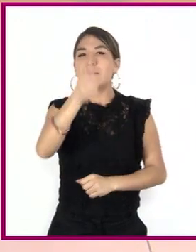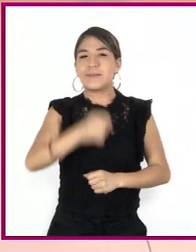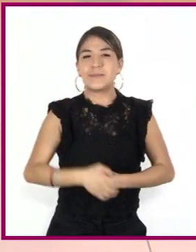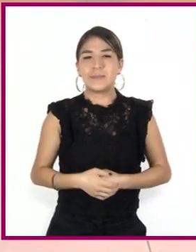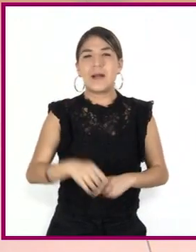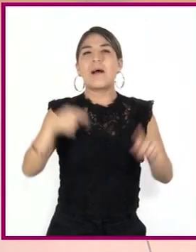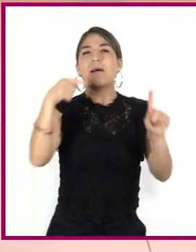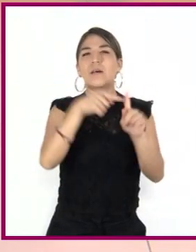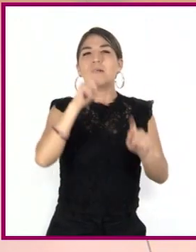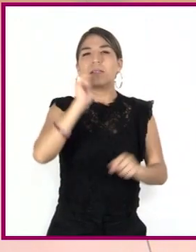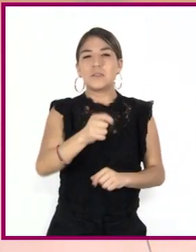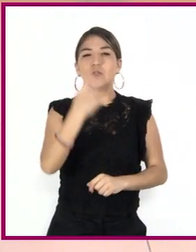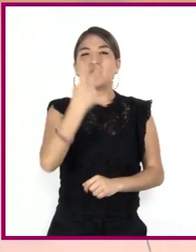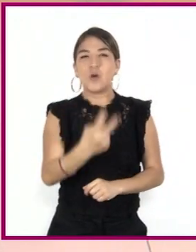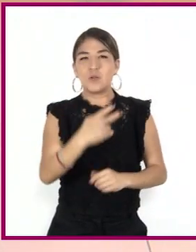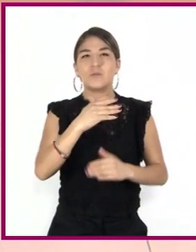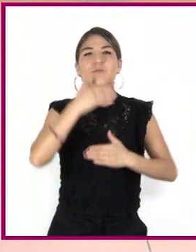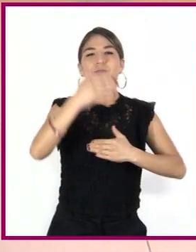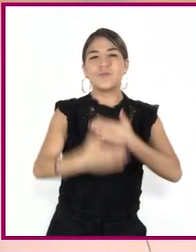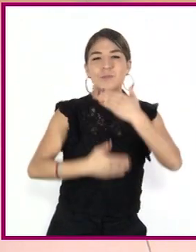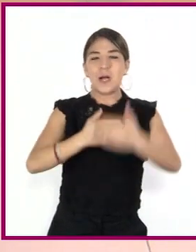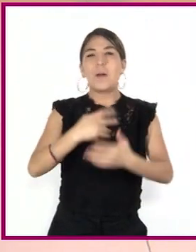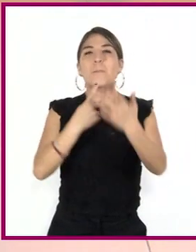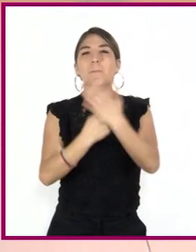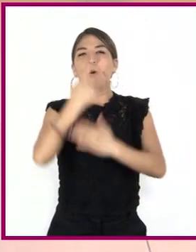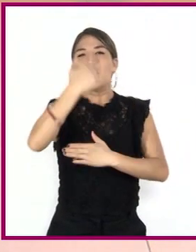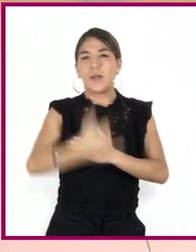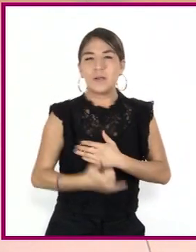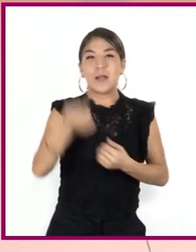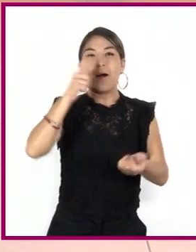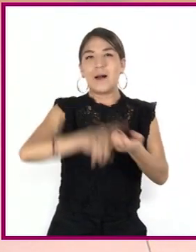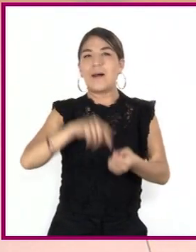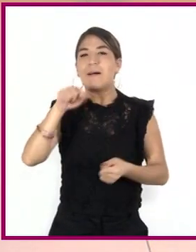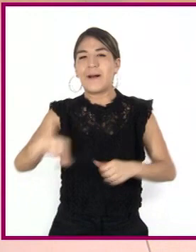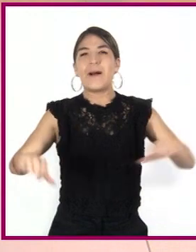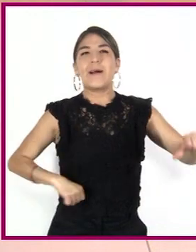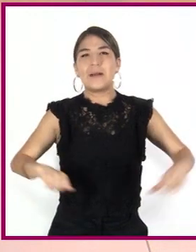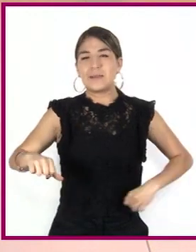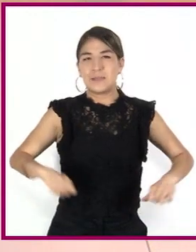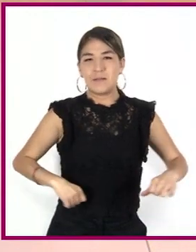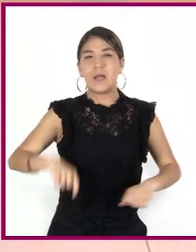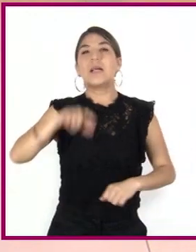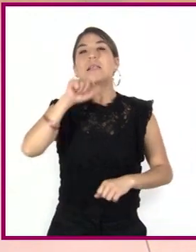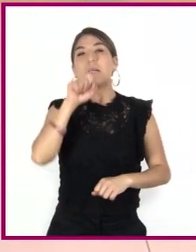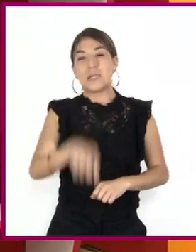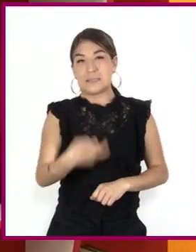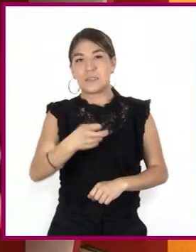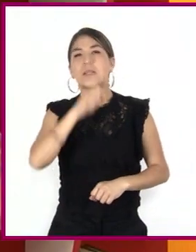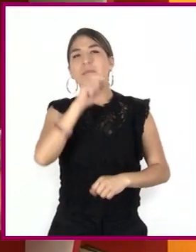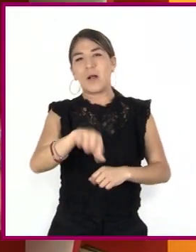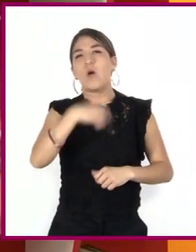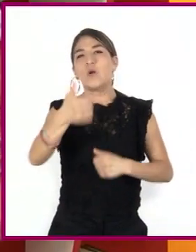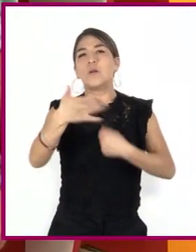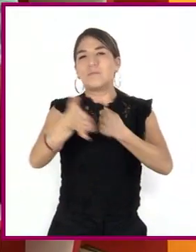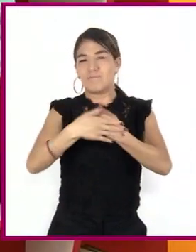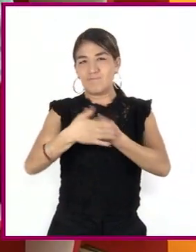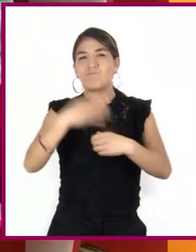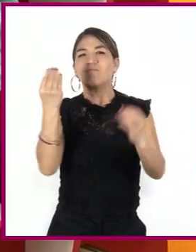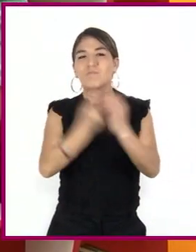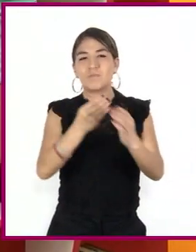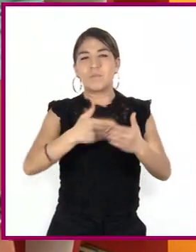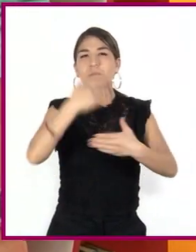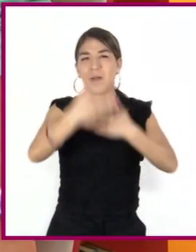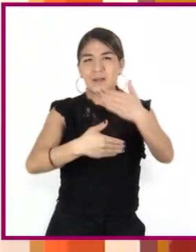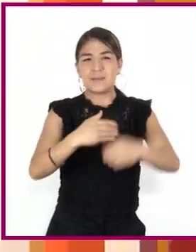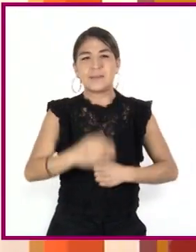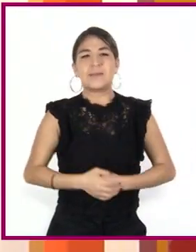las dos primeras fases del proyecto que se estará trabajando en esta y las demás sesiones. ¿Puedes recordar algo más,